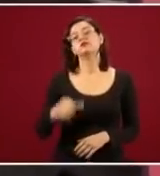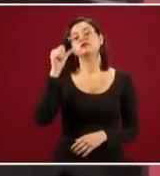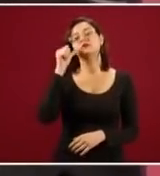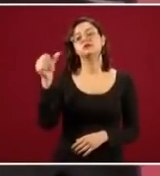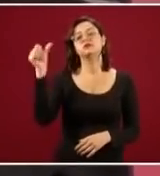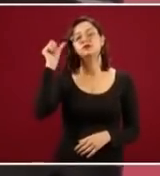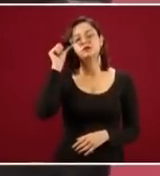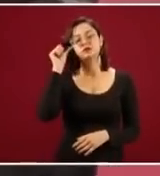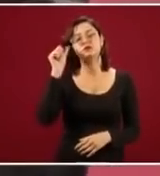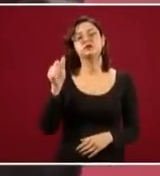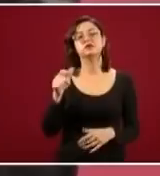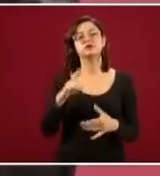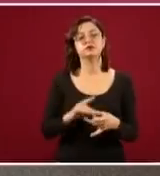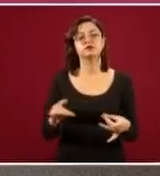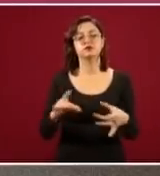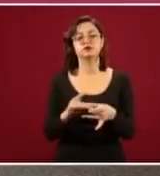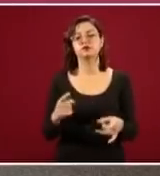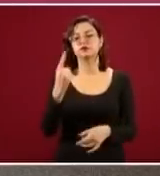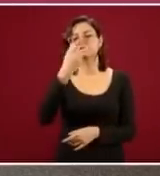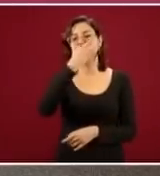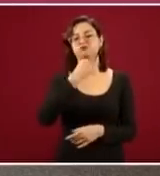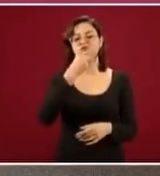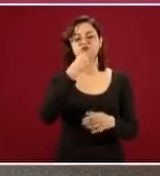Universal que